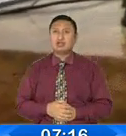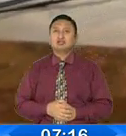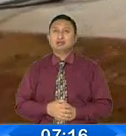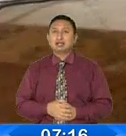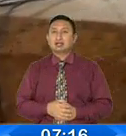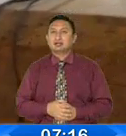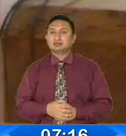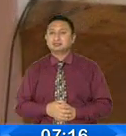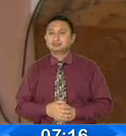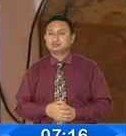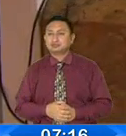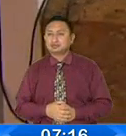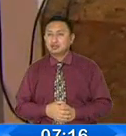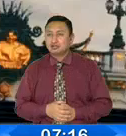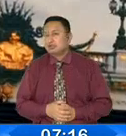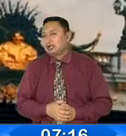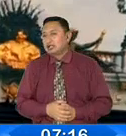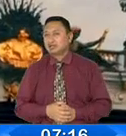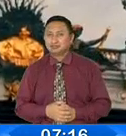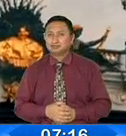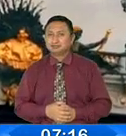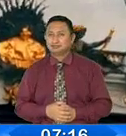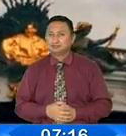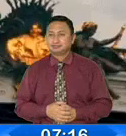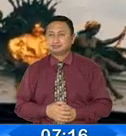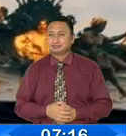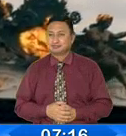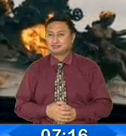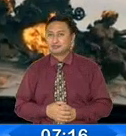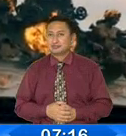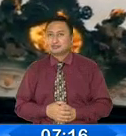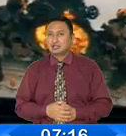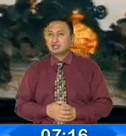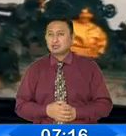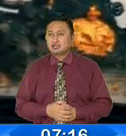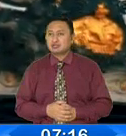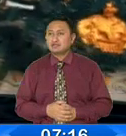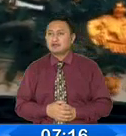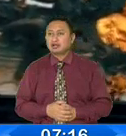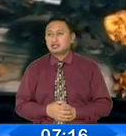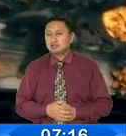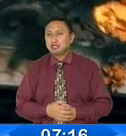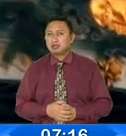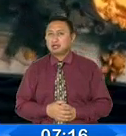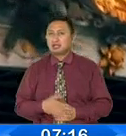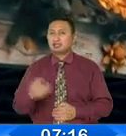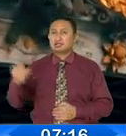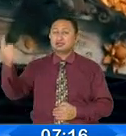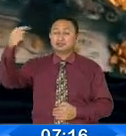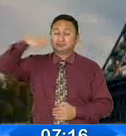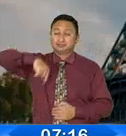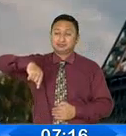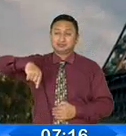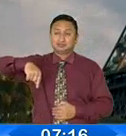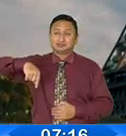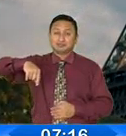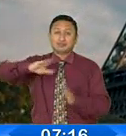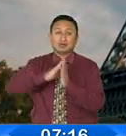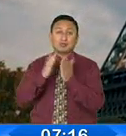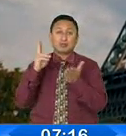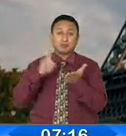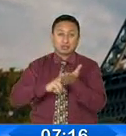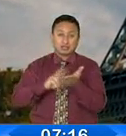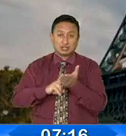las relaciones internacionales que tiene Ecuador con el resto de los miembros de la Unión Europea en la búsqueda de la eliminación del visado Schengen para